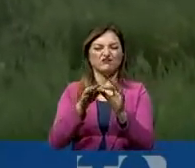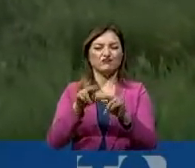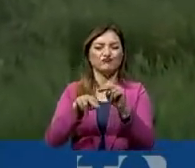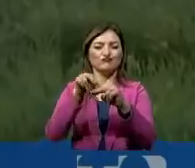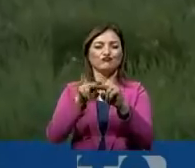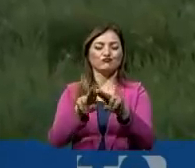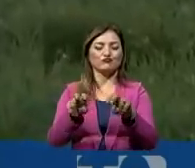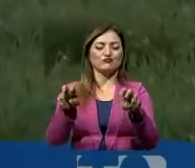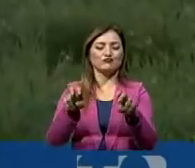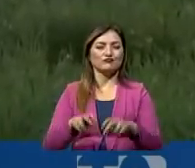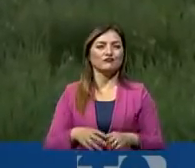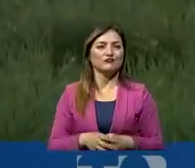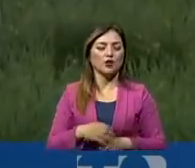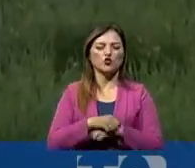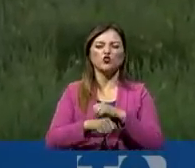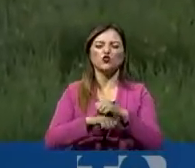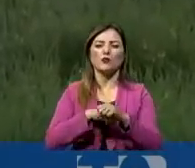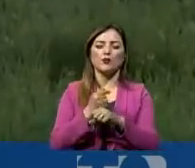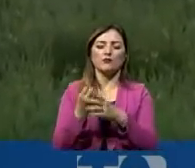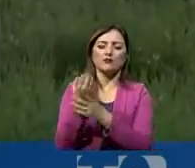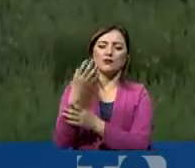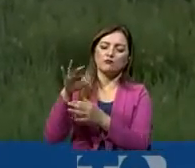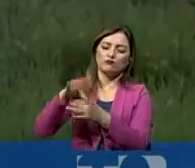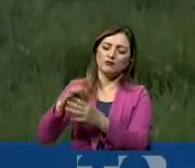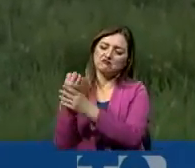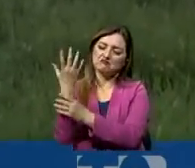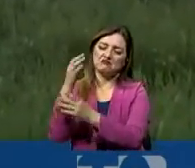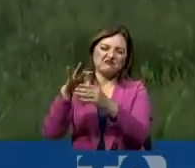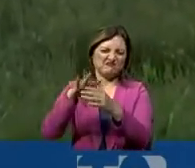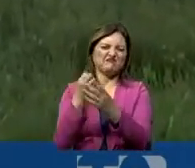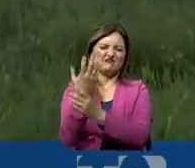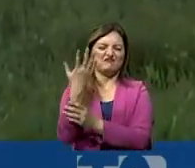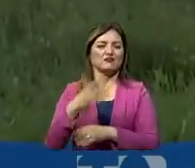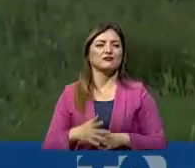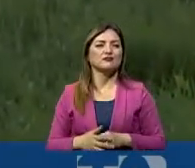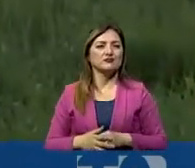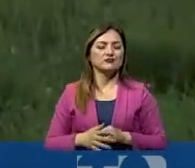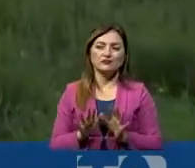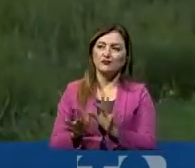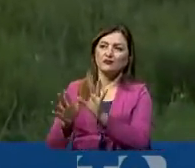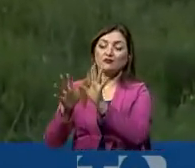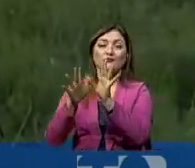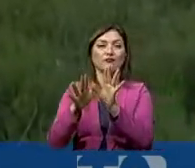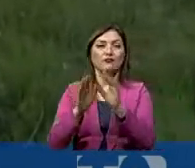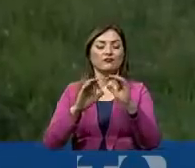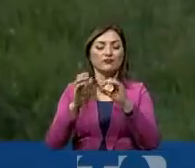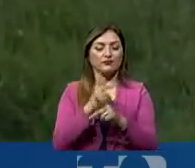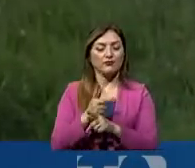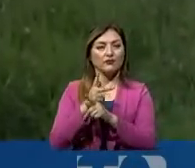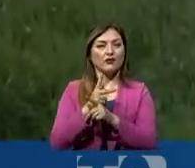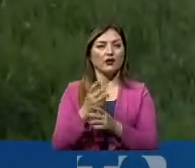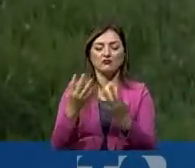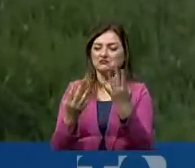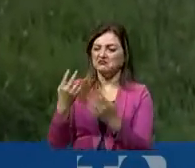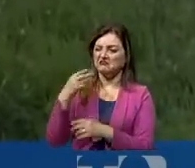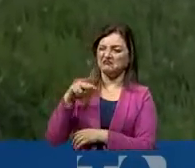hemos podido evidenciar que hay bastantes aves y realmente la estética es algo que conversábamos con el concejal. Puede ser un